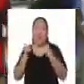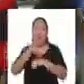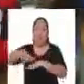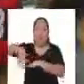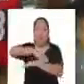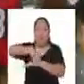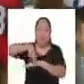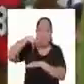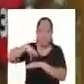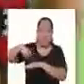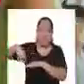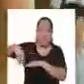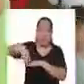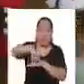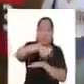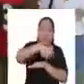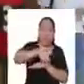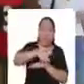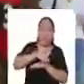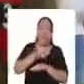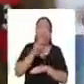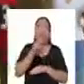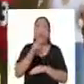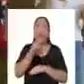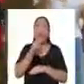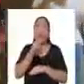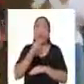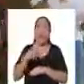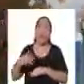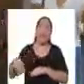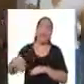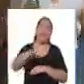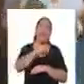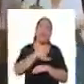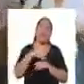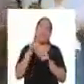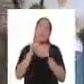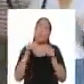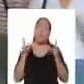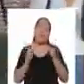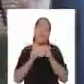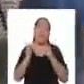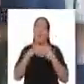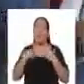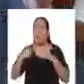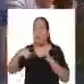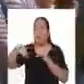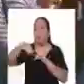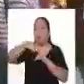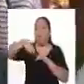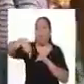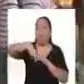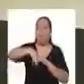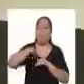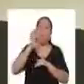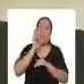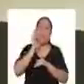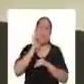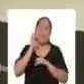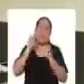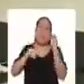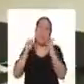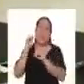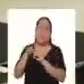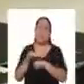comercios que vendían productos o comida, convirtiendo a toda la zona en un espacio intransitable y lleno de basura.